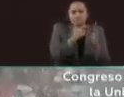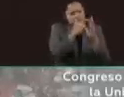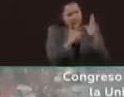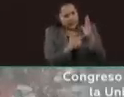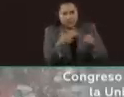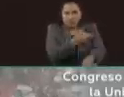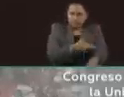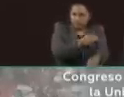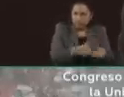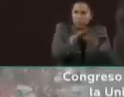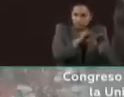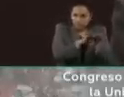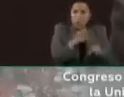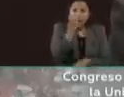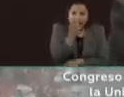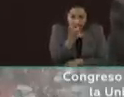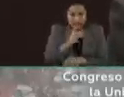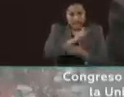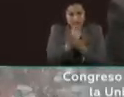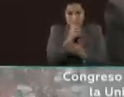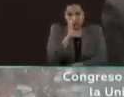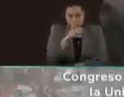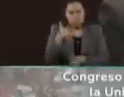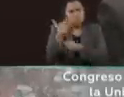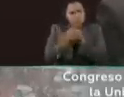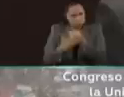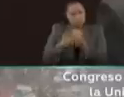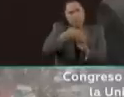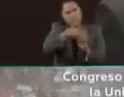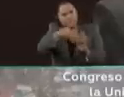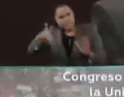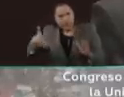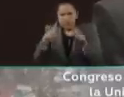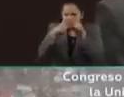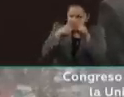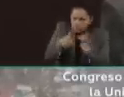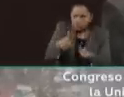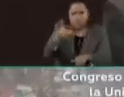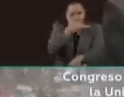las reformas del Plan C que están contenidas como dictamen.